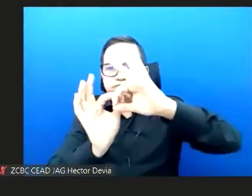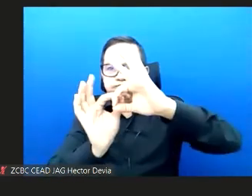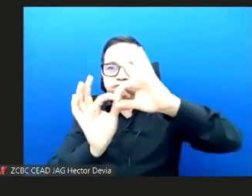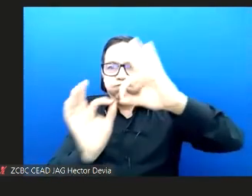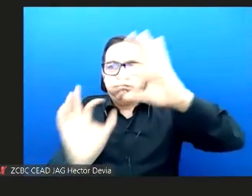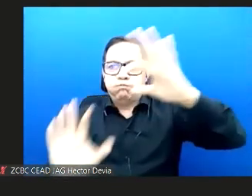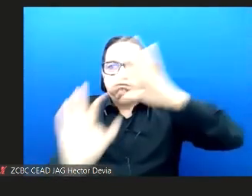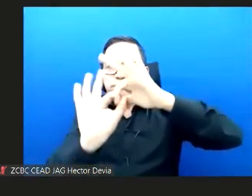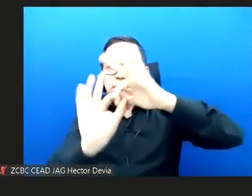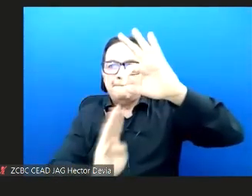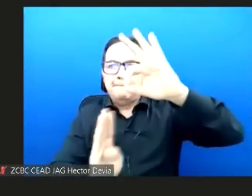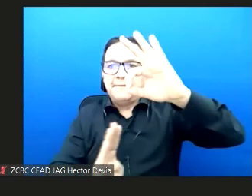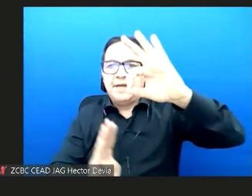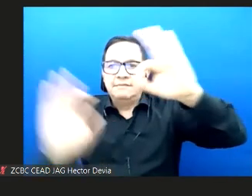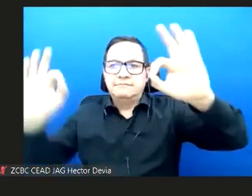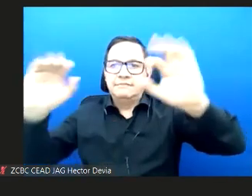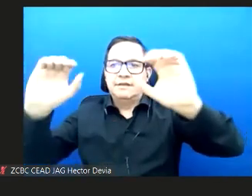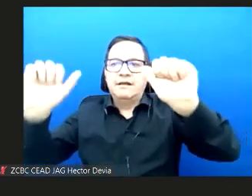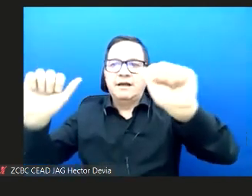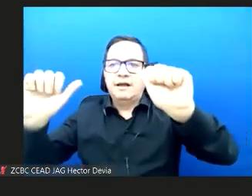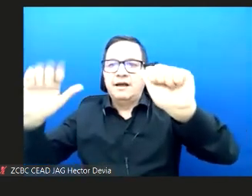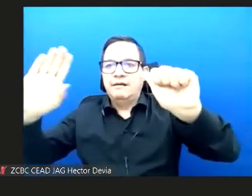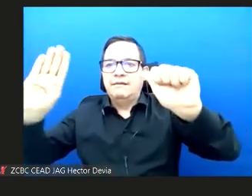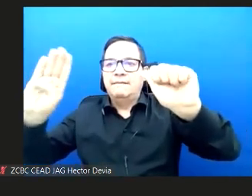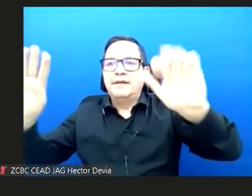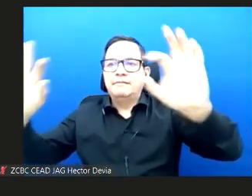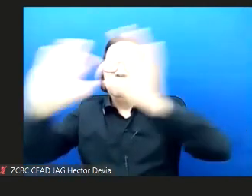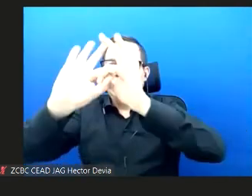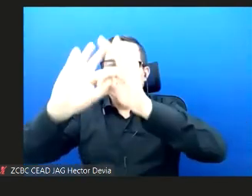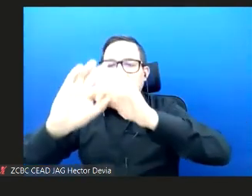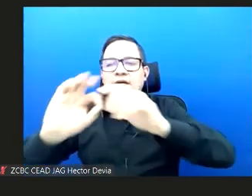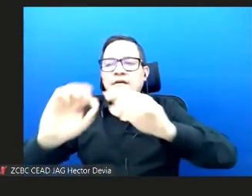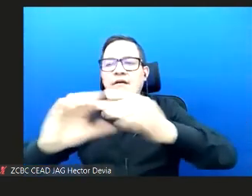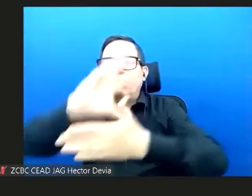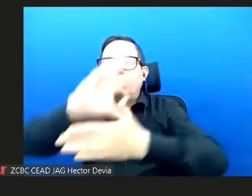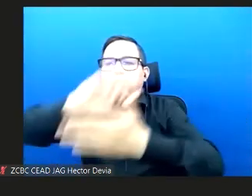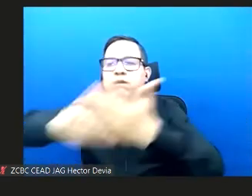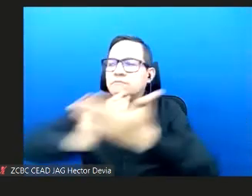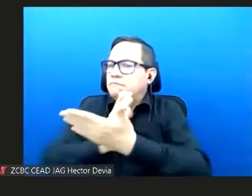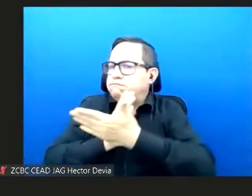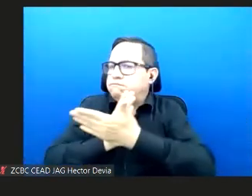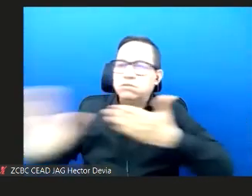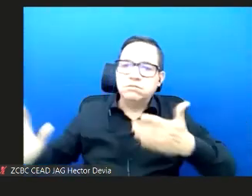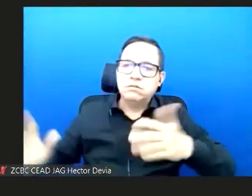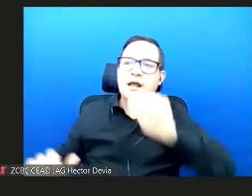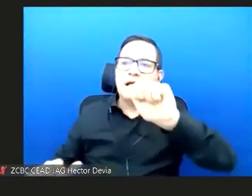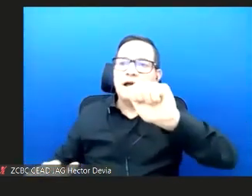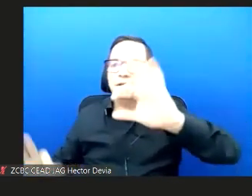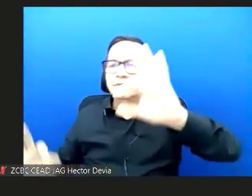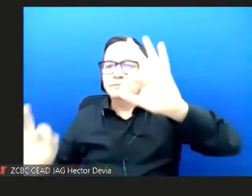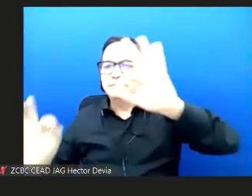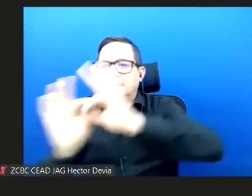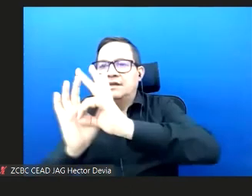Diferencia B intersección A. ¿Listo? ¿Cuánto nos da eso?